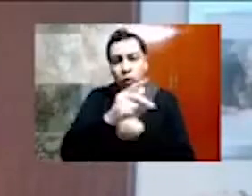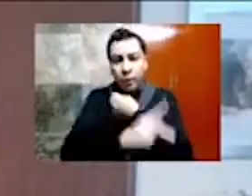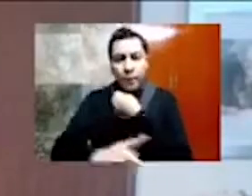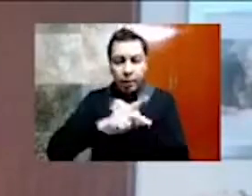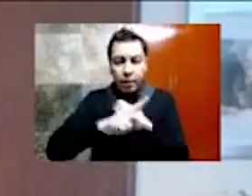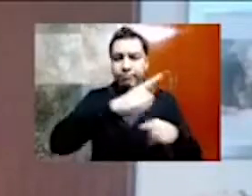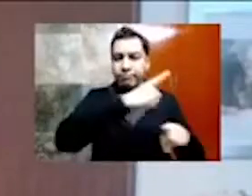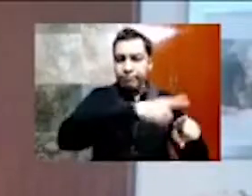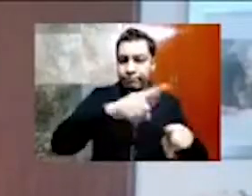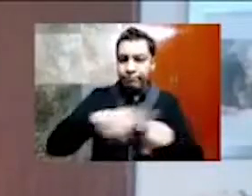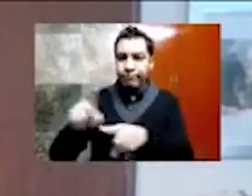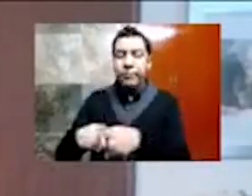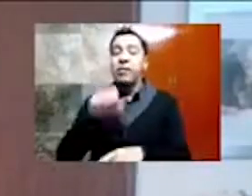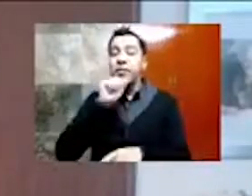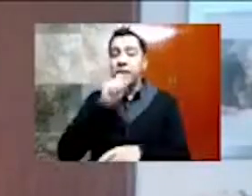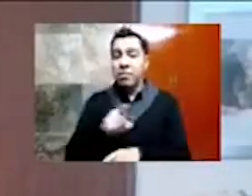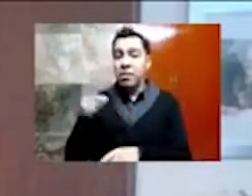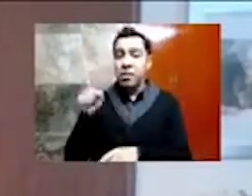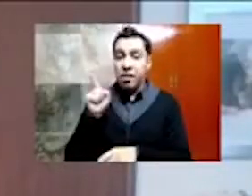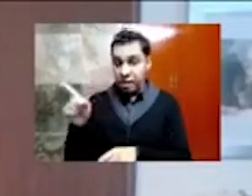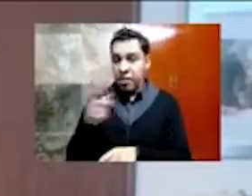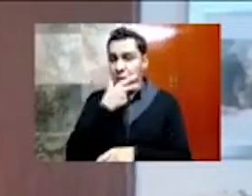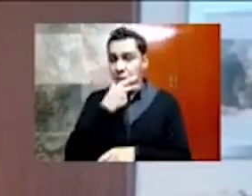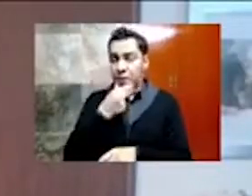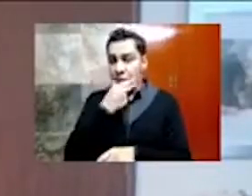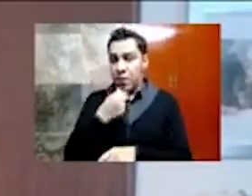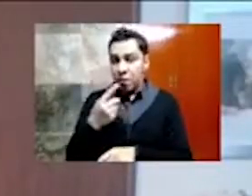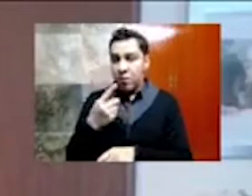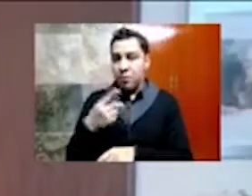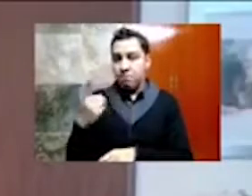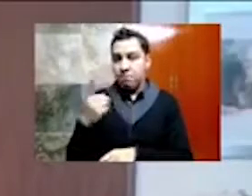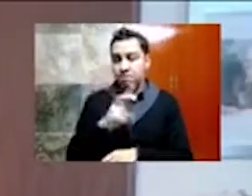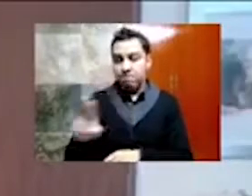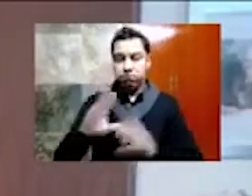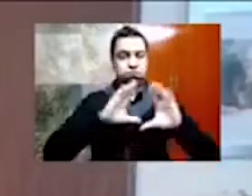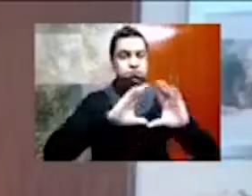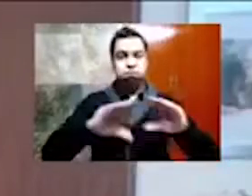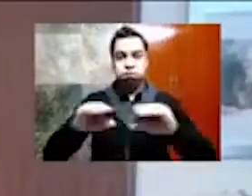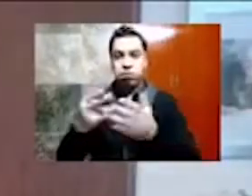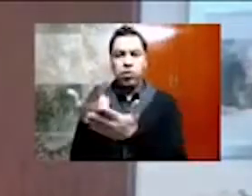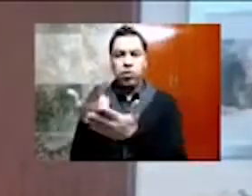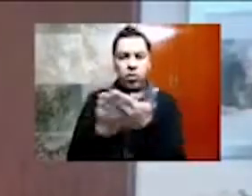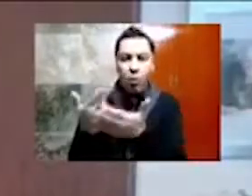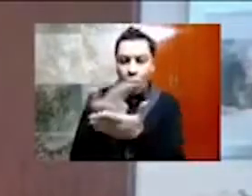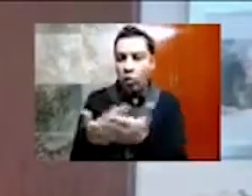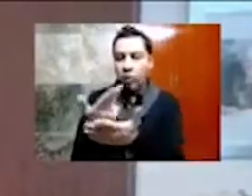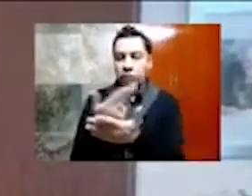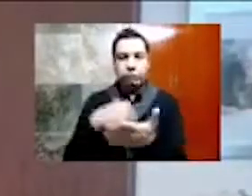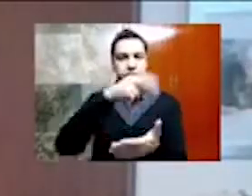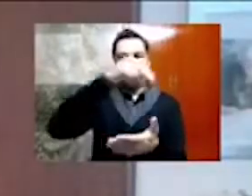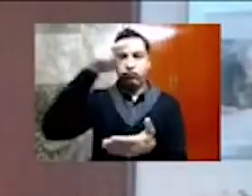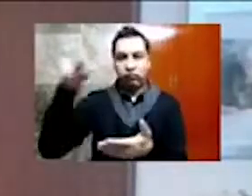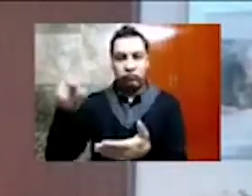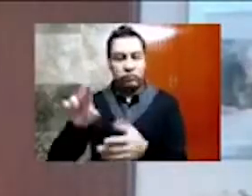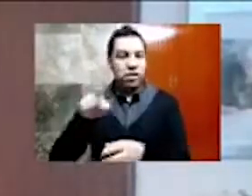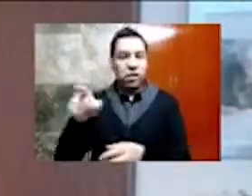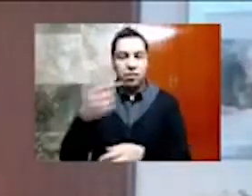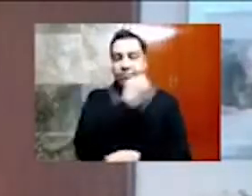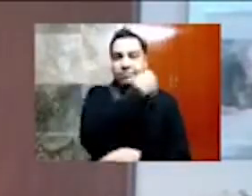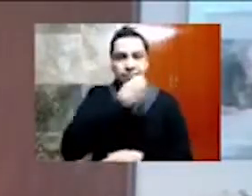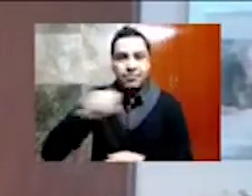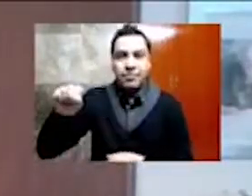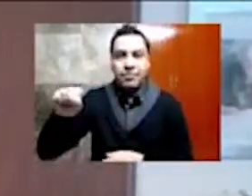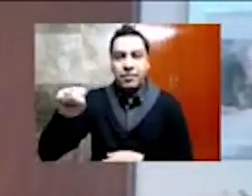cursos y seminarios en temáticas como investigación documental, dibujo, excelente dibujante, ya van a ver ahora sus dibujos,